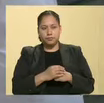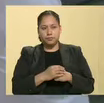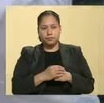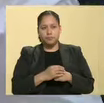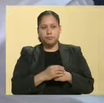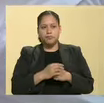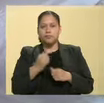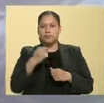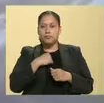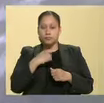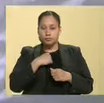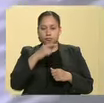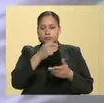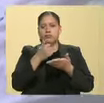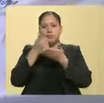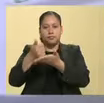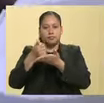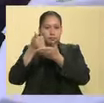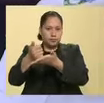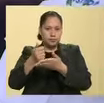Yo soy el pinche.